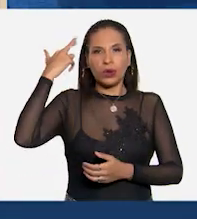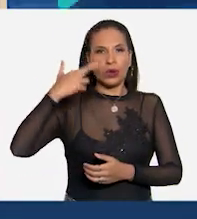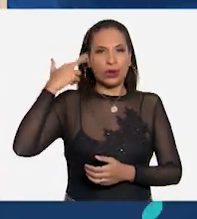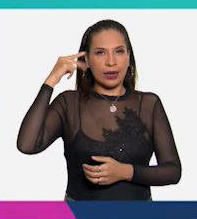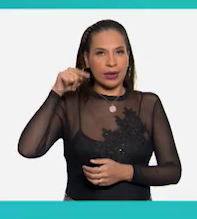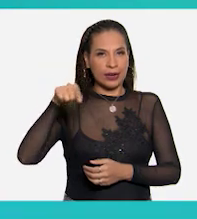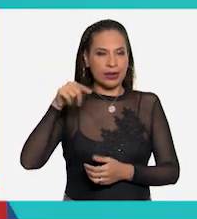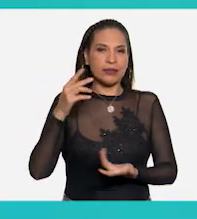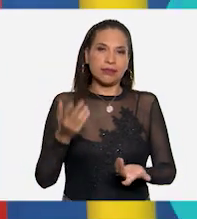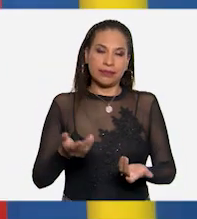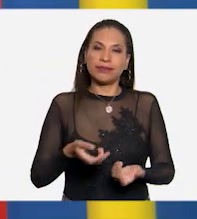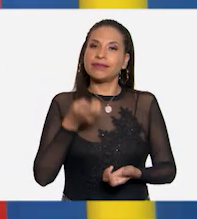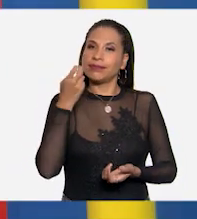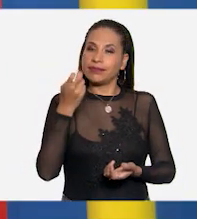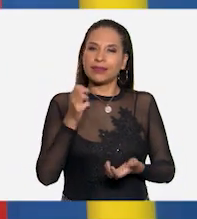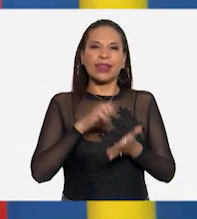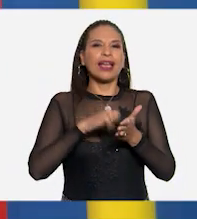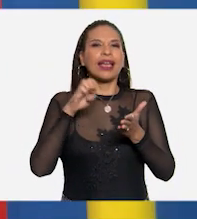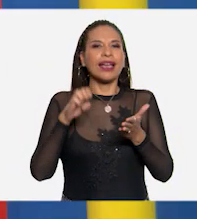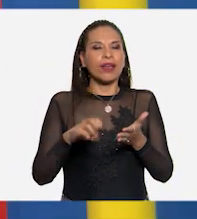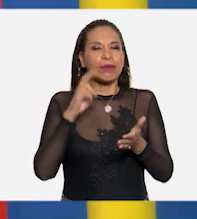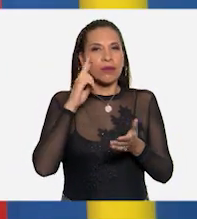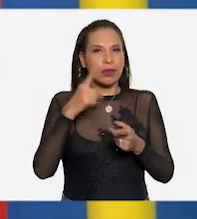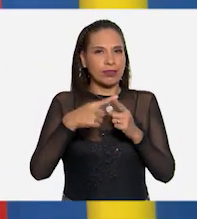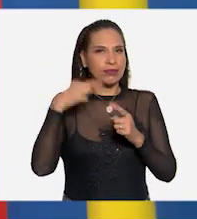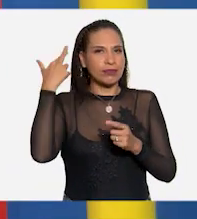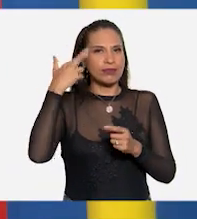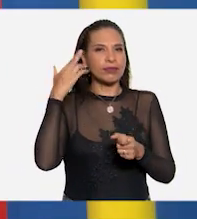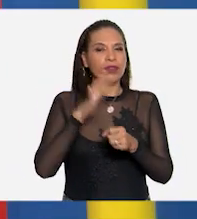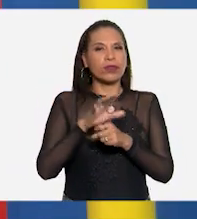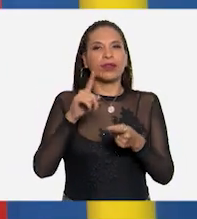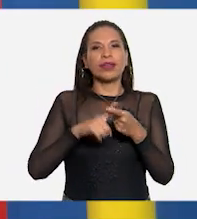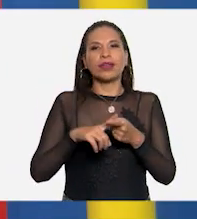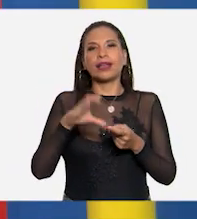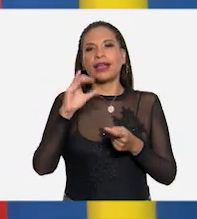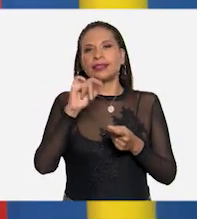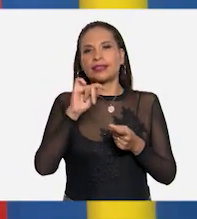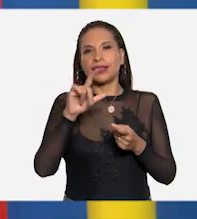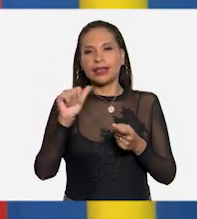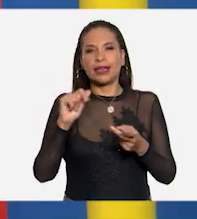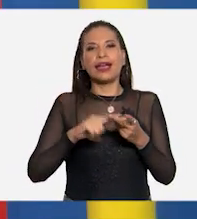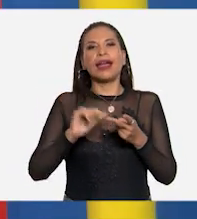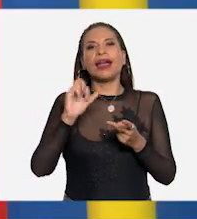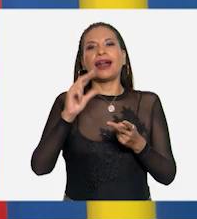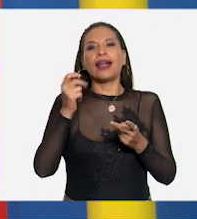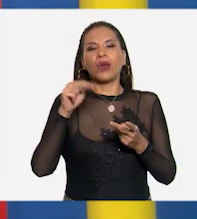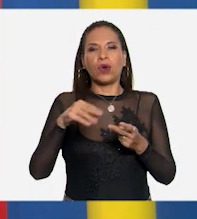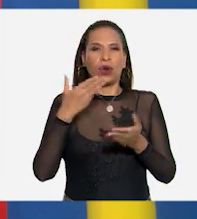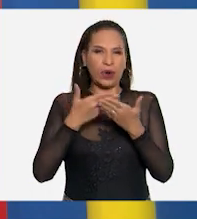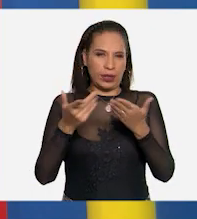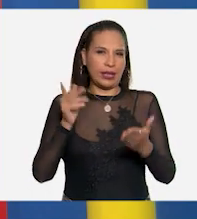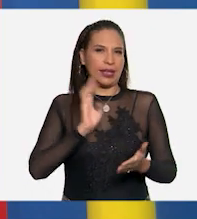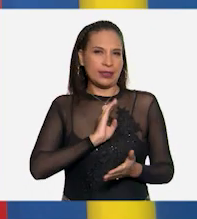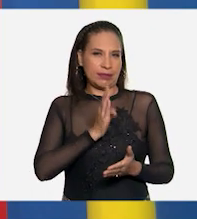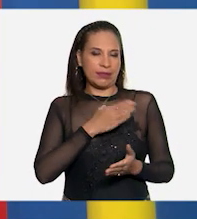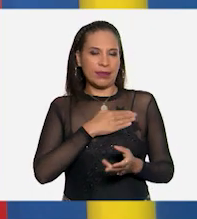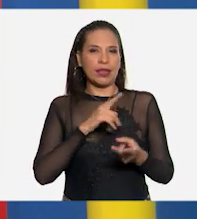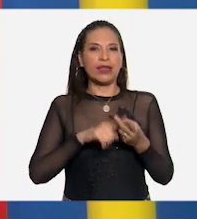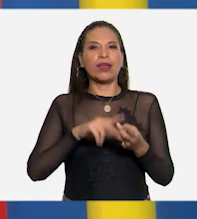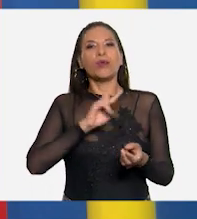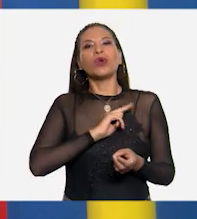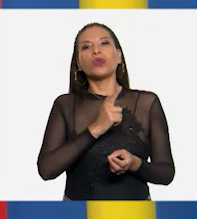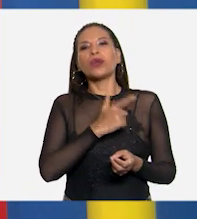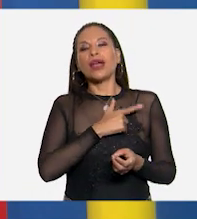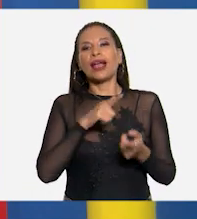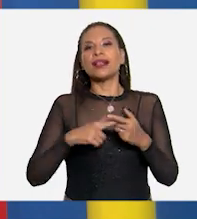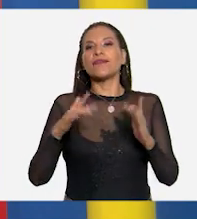monarca. Exacto, Jenny. Ejemplos de estas monarquías fueron la de Castilla y Aragón, en la actual España, la de Portugal,